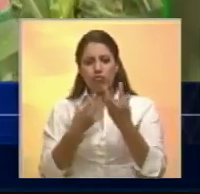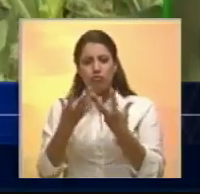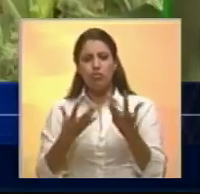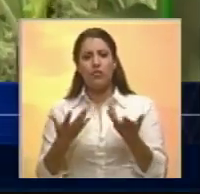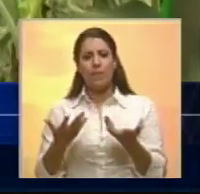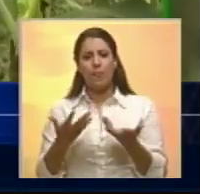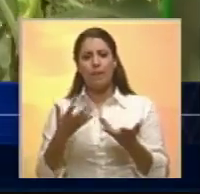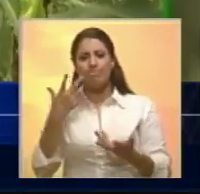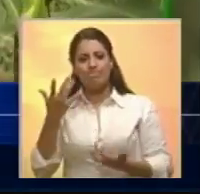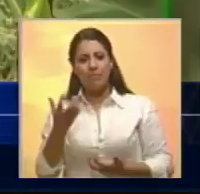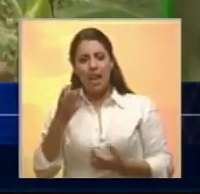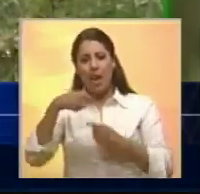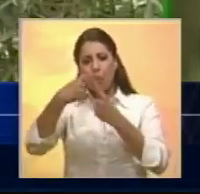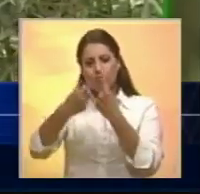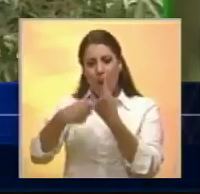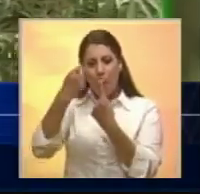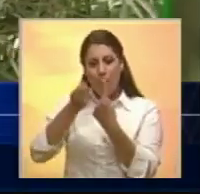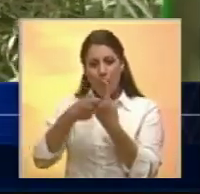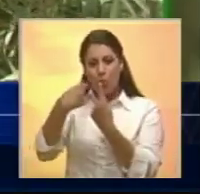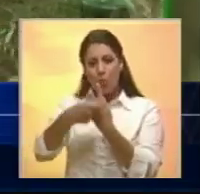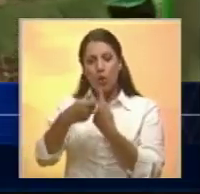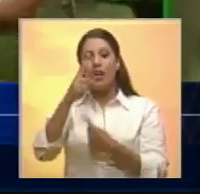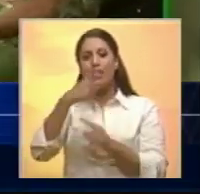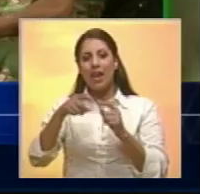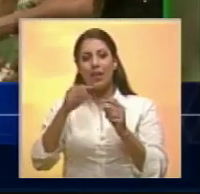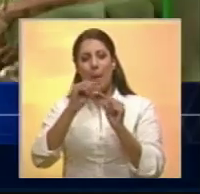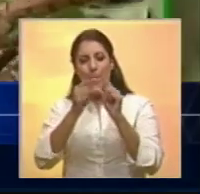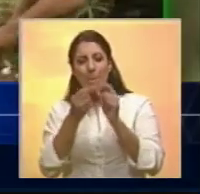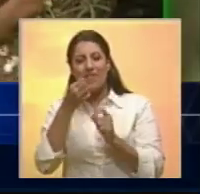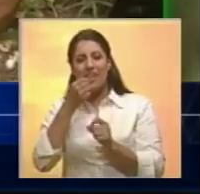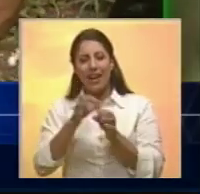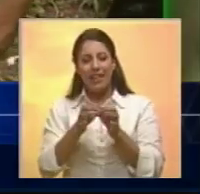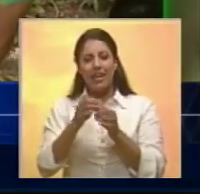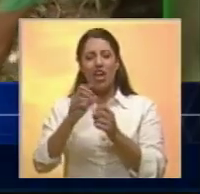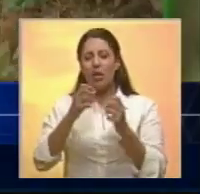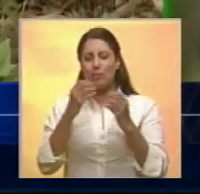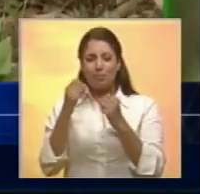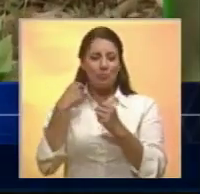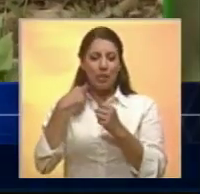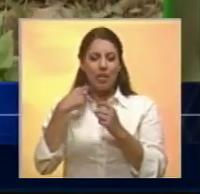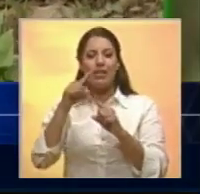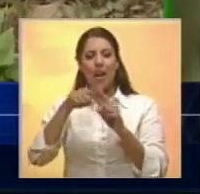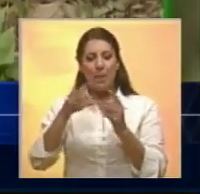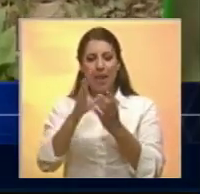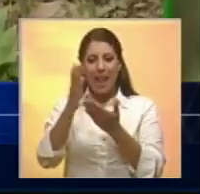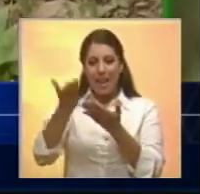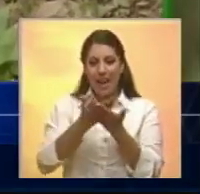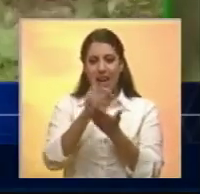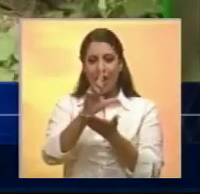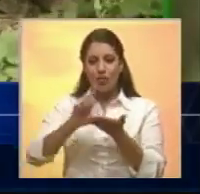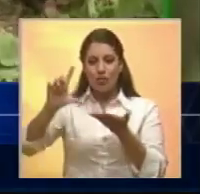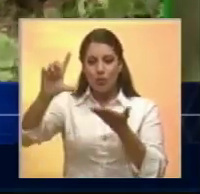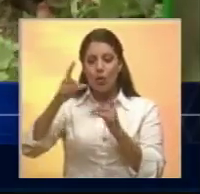como cambur, tenemos mamón, tenemos parchita, lechosa. Después poco a poco se